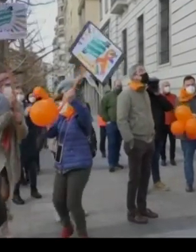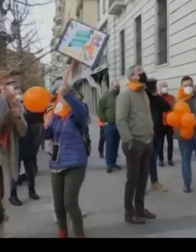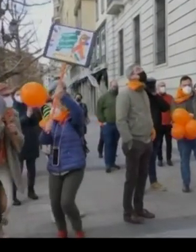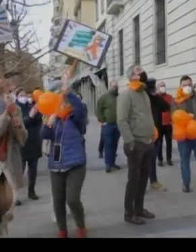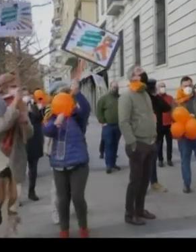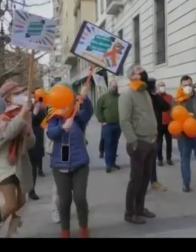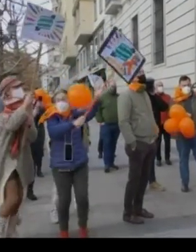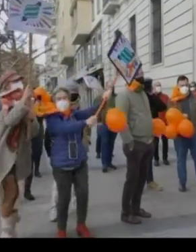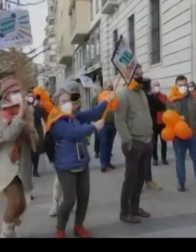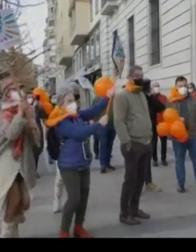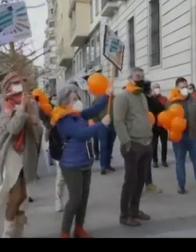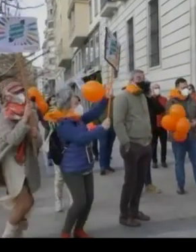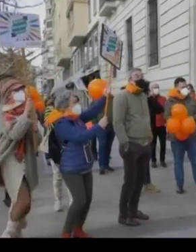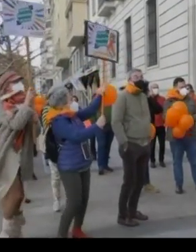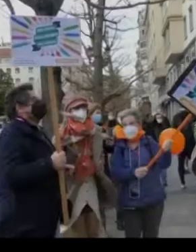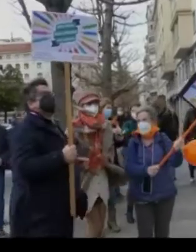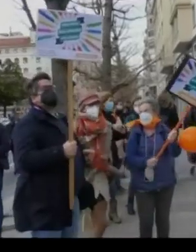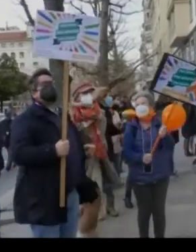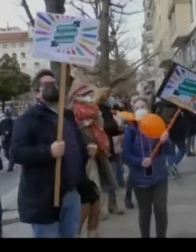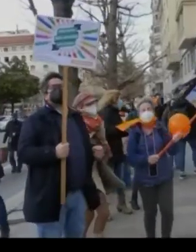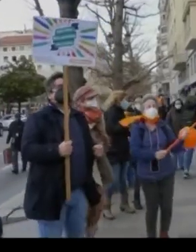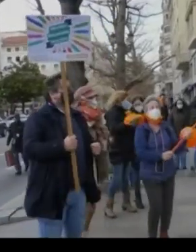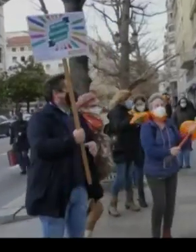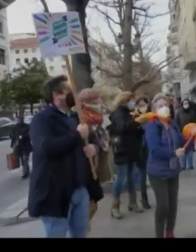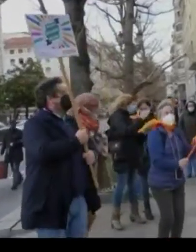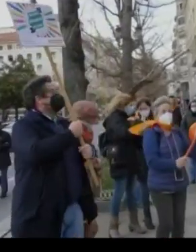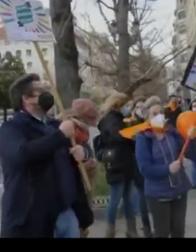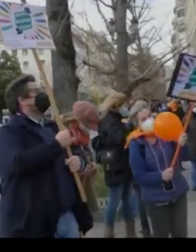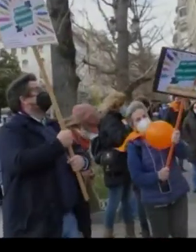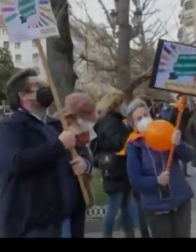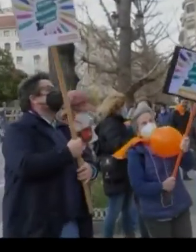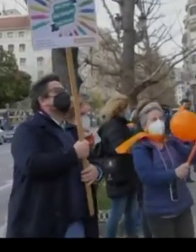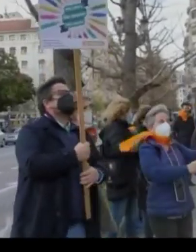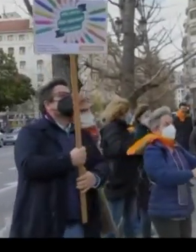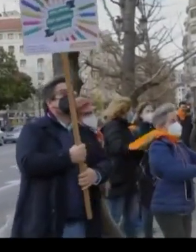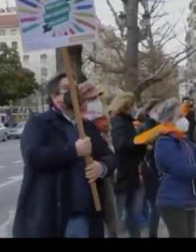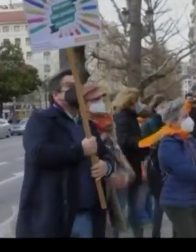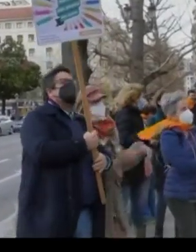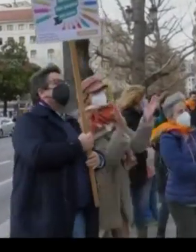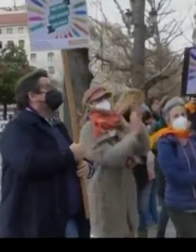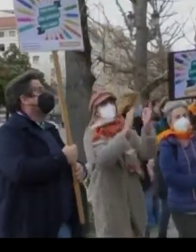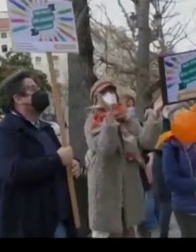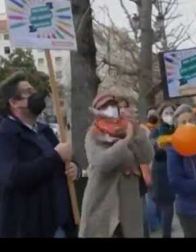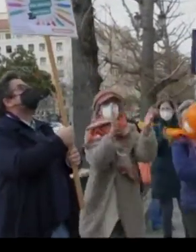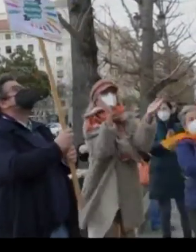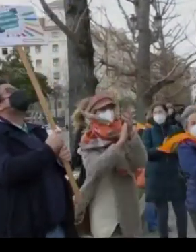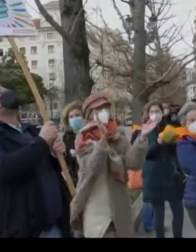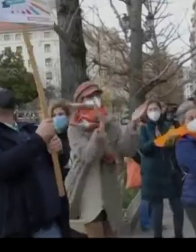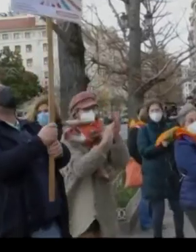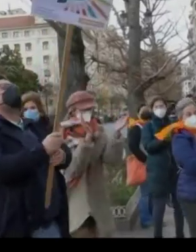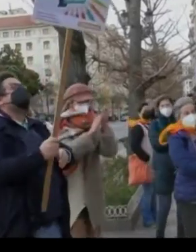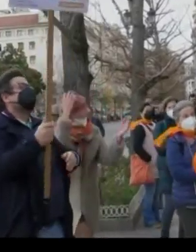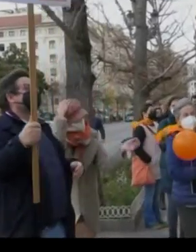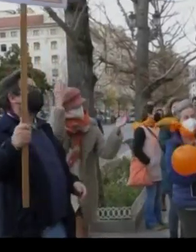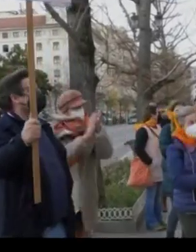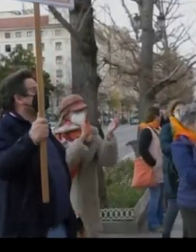sindicatos, señala que la tramitación de la ley CELA, que ahora está en el Senado, se está realizando sin consenso social, sin